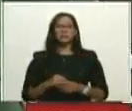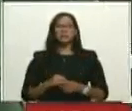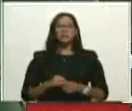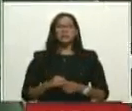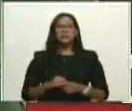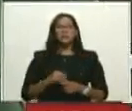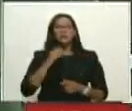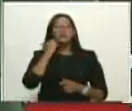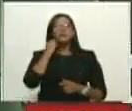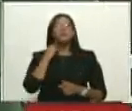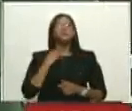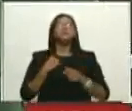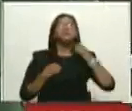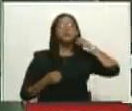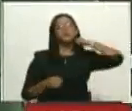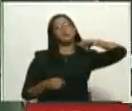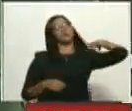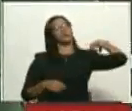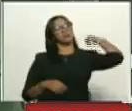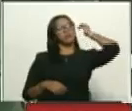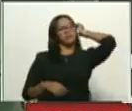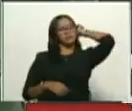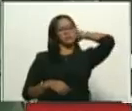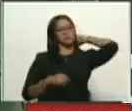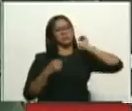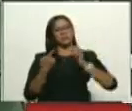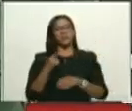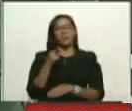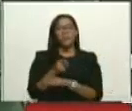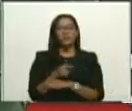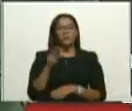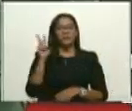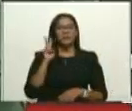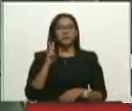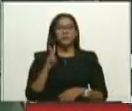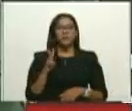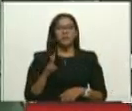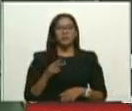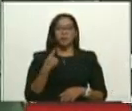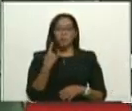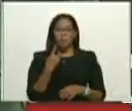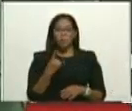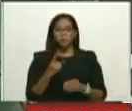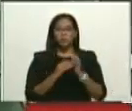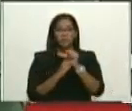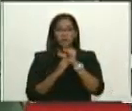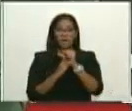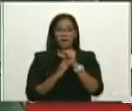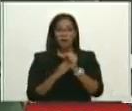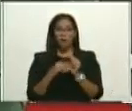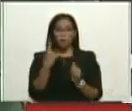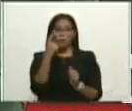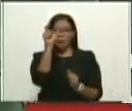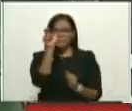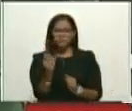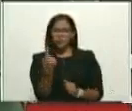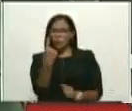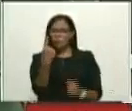si se hubiera impuesto en Venezuela un liderazgo unipersonal, caudillesco,